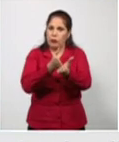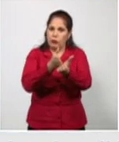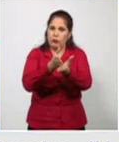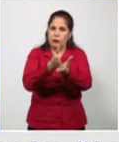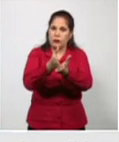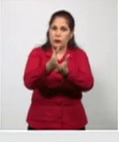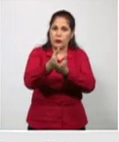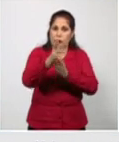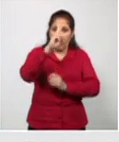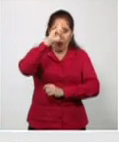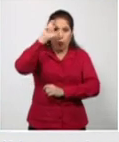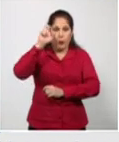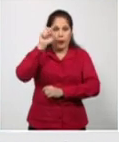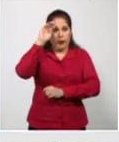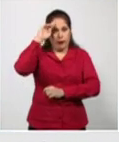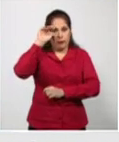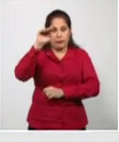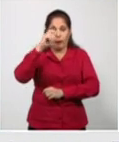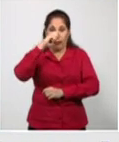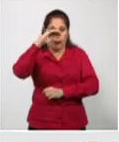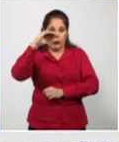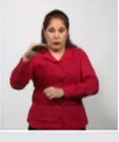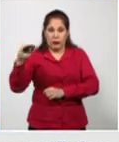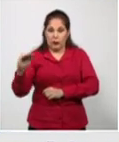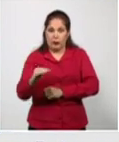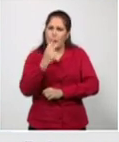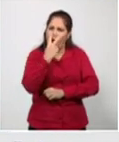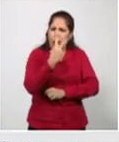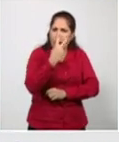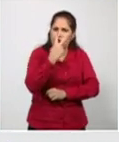los hospitales pediátricos, una atención siempre